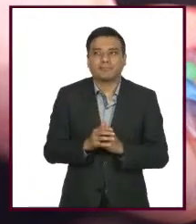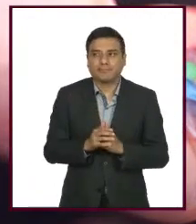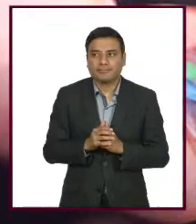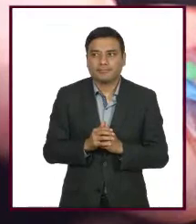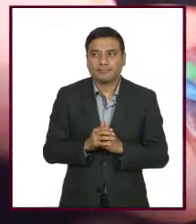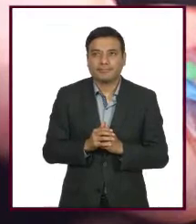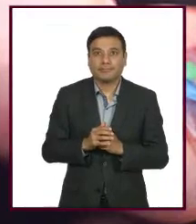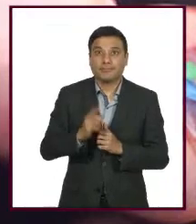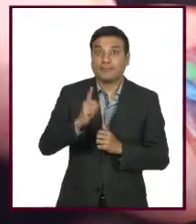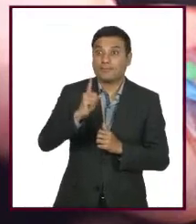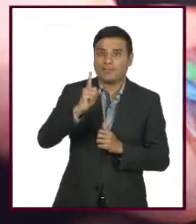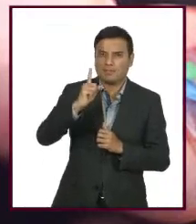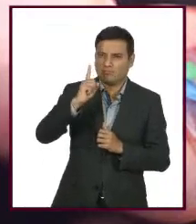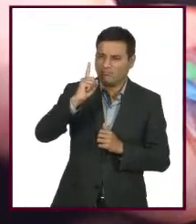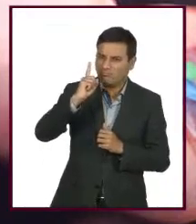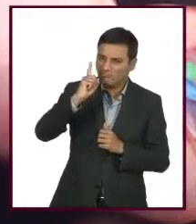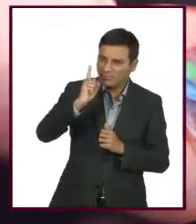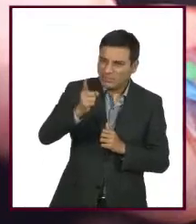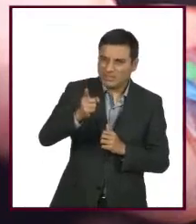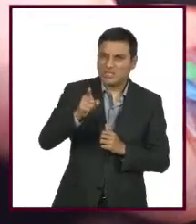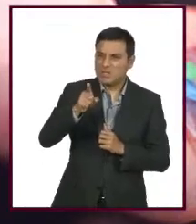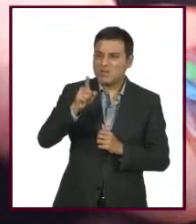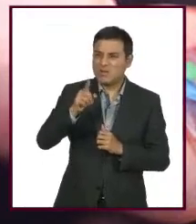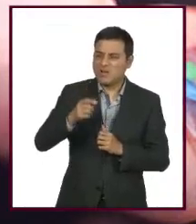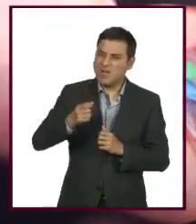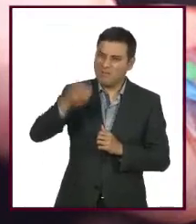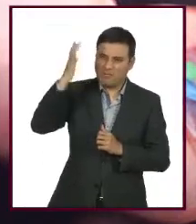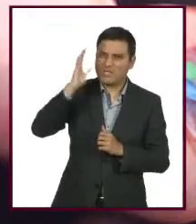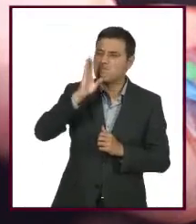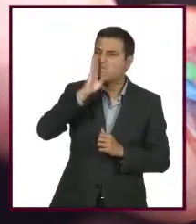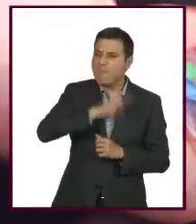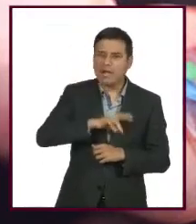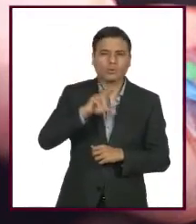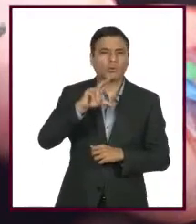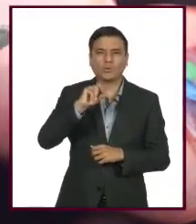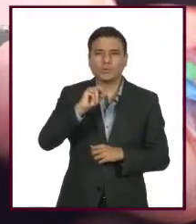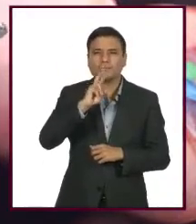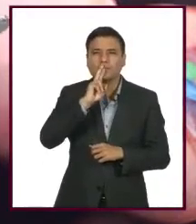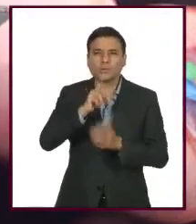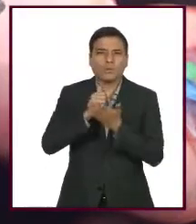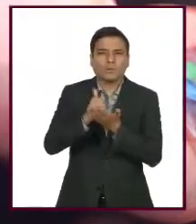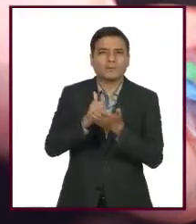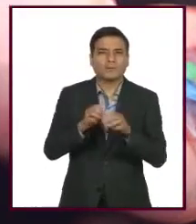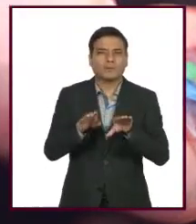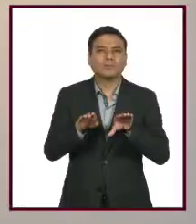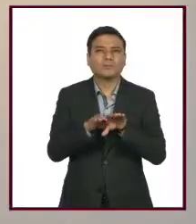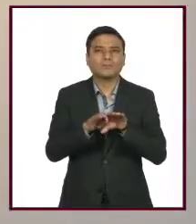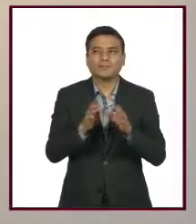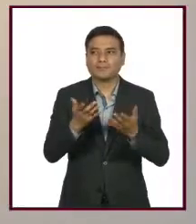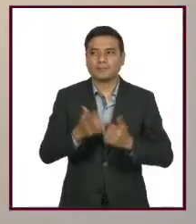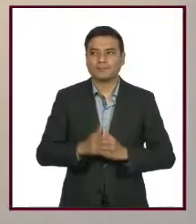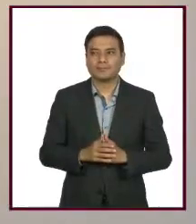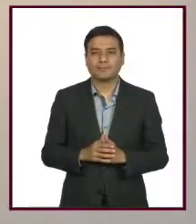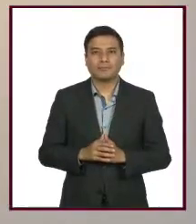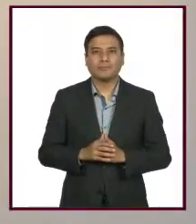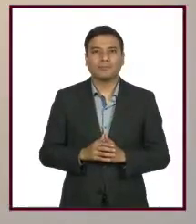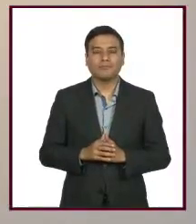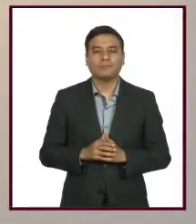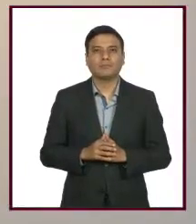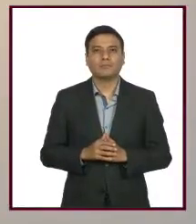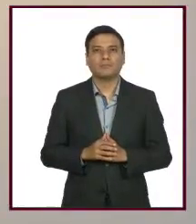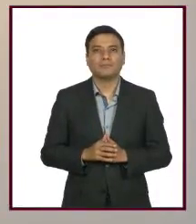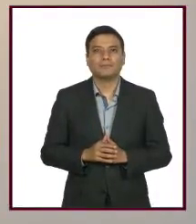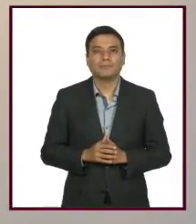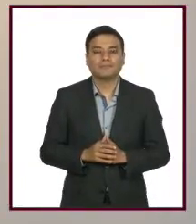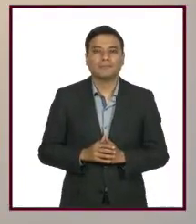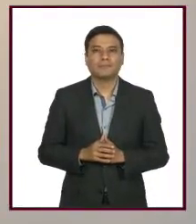los hagamos criminales? O esto también para buscar ayuda para estos jóvenes. Sí, el fácil